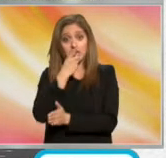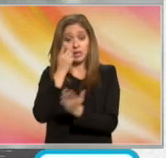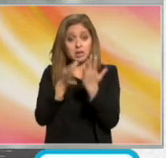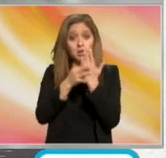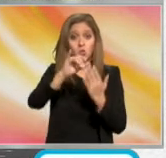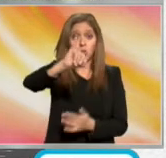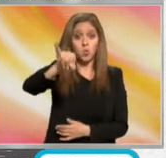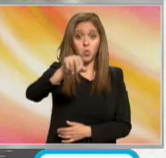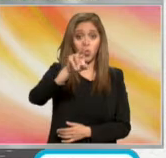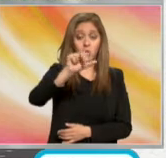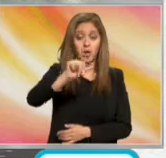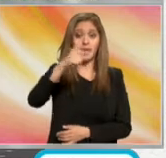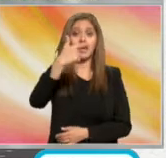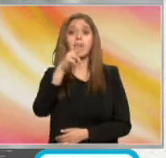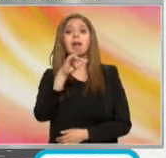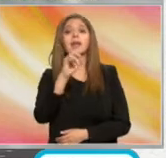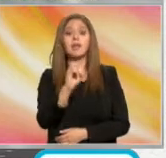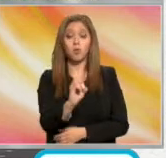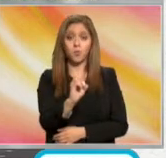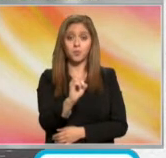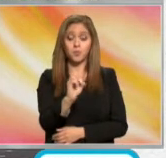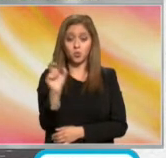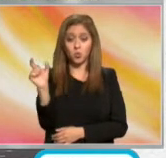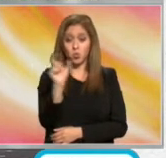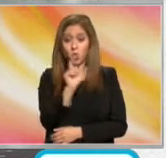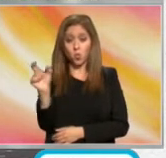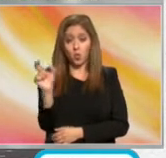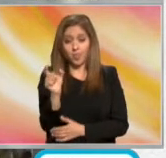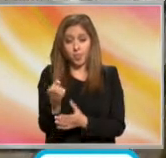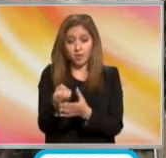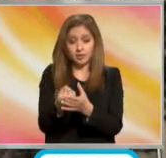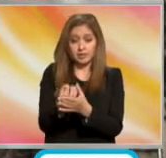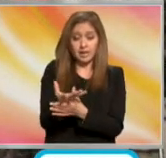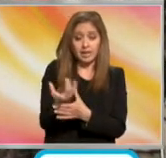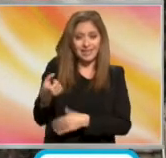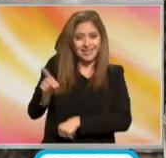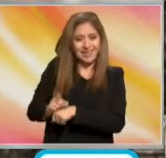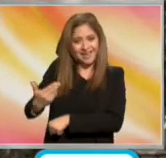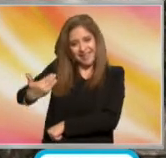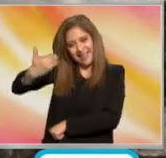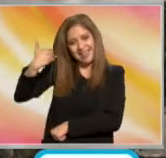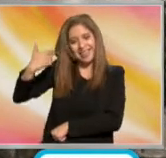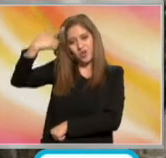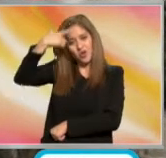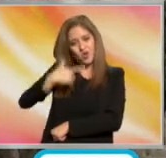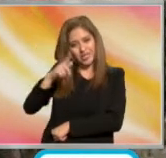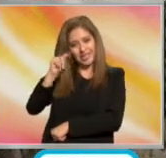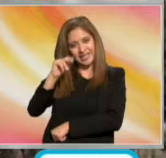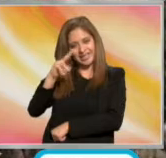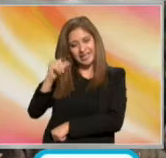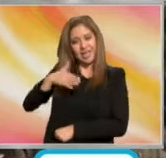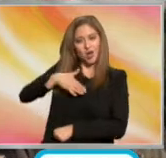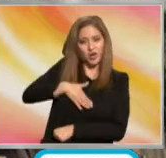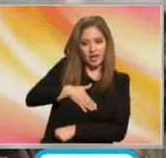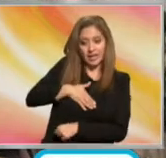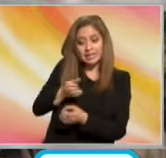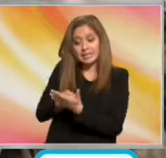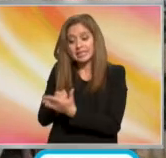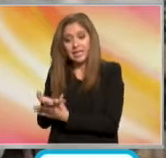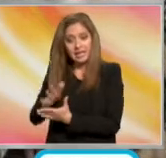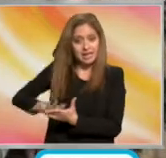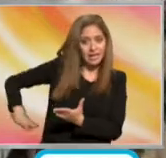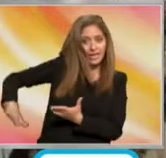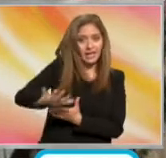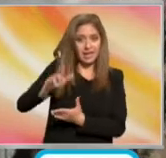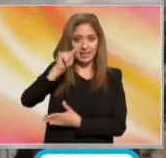Juan Garrido, cuando salen, poquito antes de la Noche Triste, que salen todas las tropas de Cortés por la calzada de Tacuba, Sí.